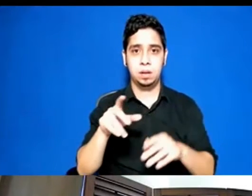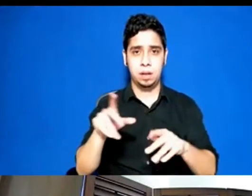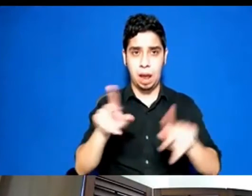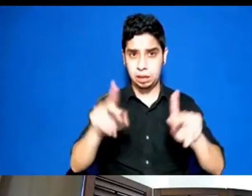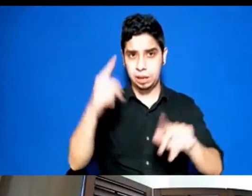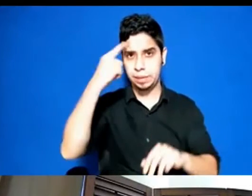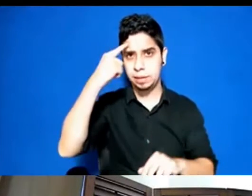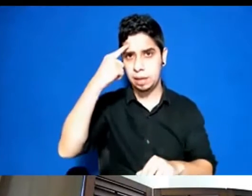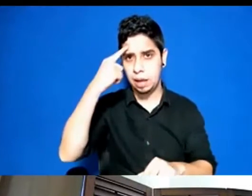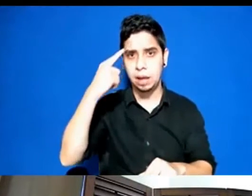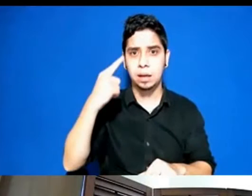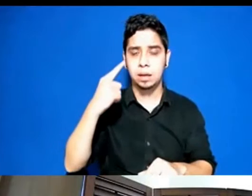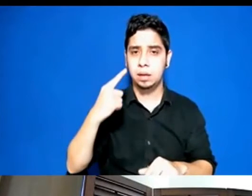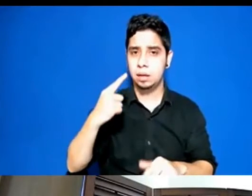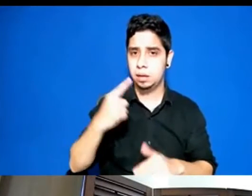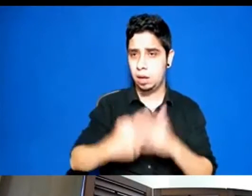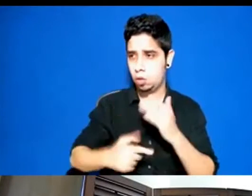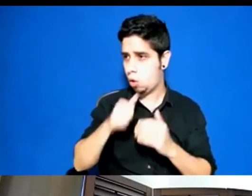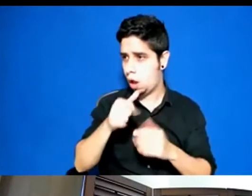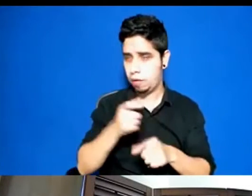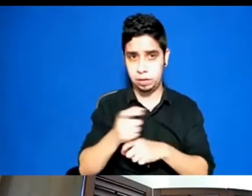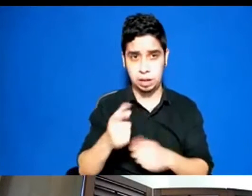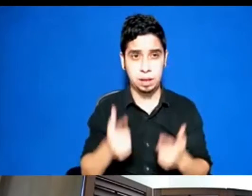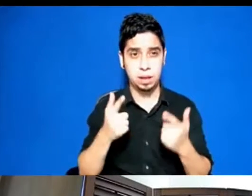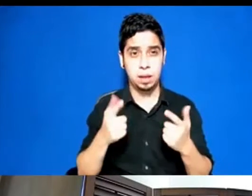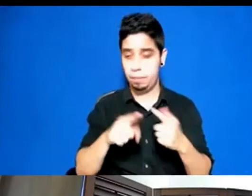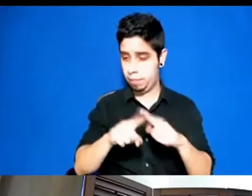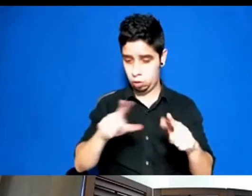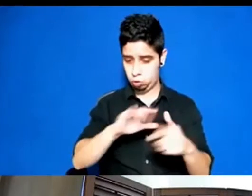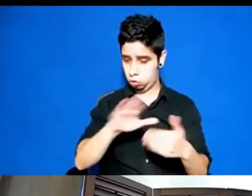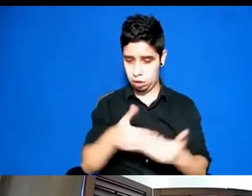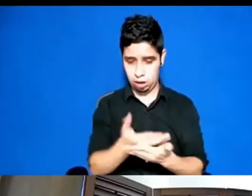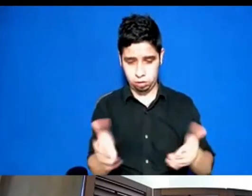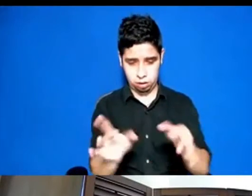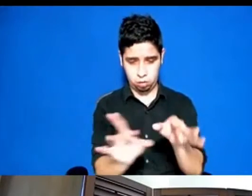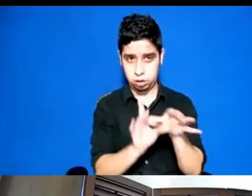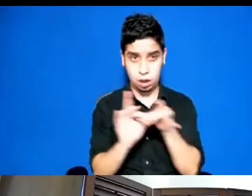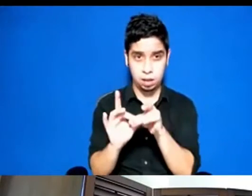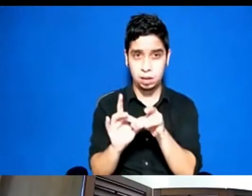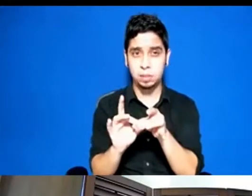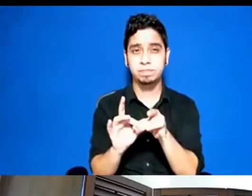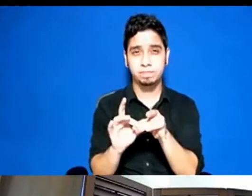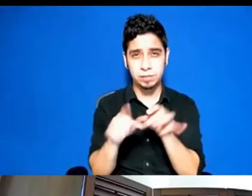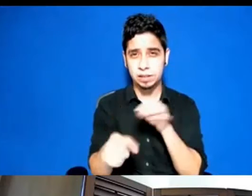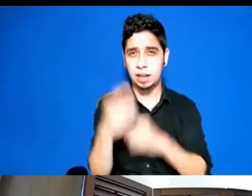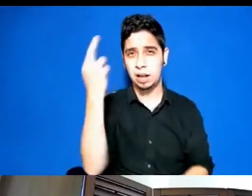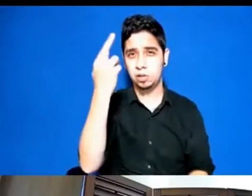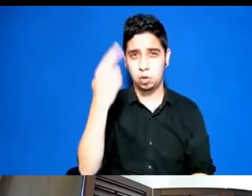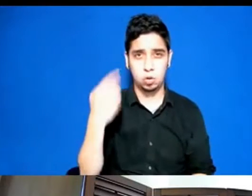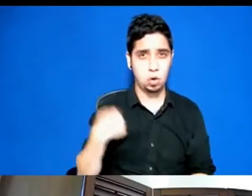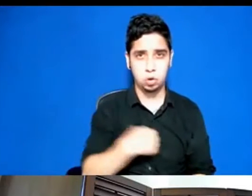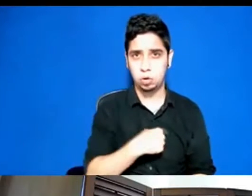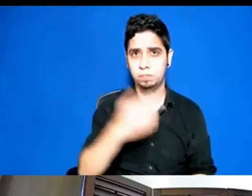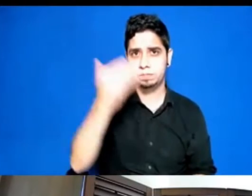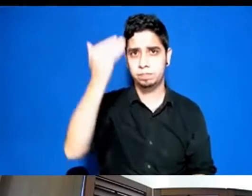no se acercan a la orilla. Pero es que todo está conectado, todo. Claro. Y por eso es que decimos que esta es una temporada